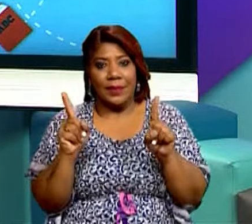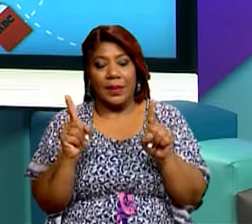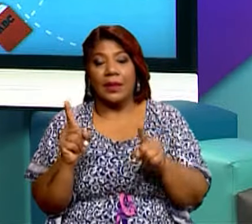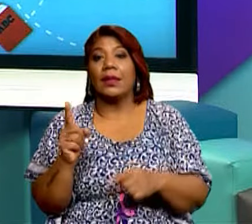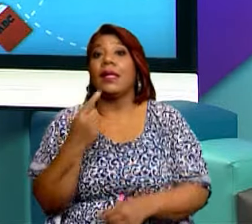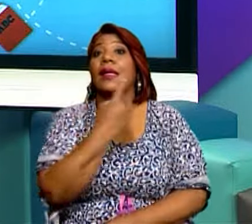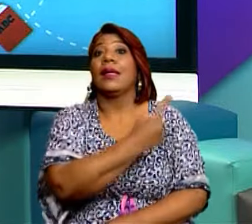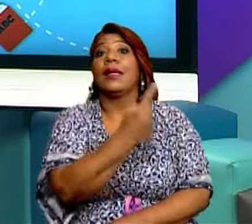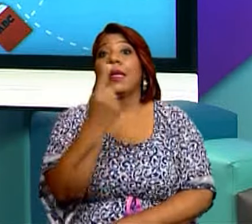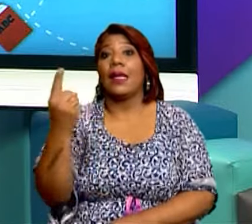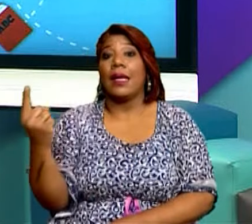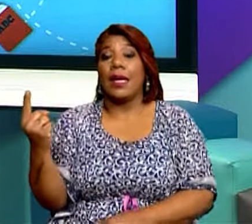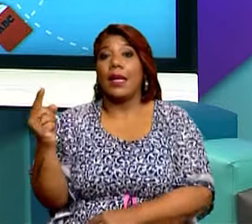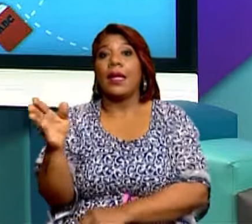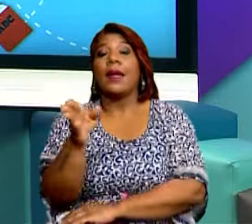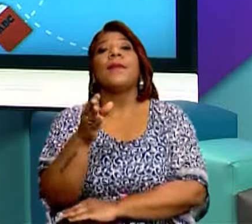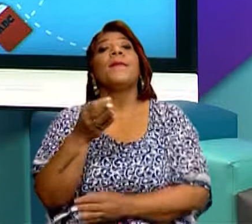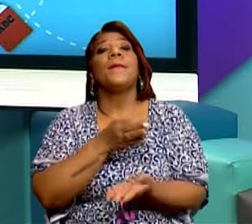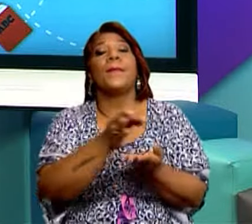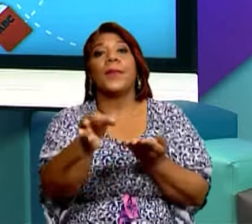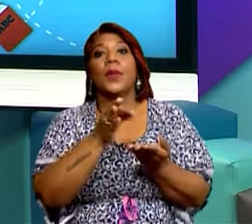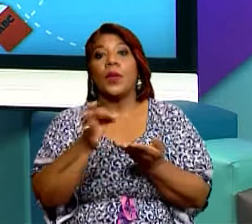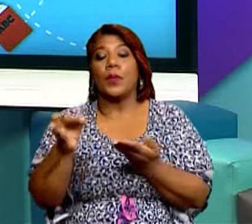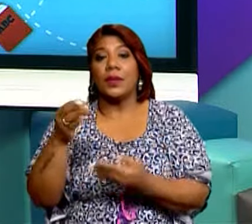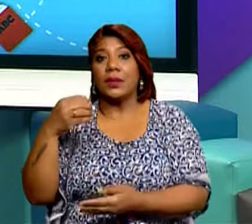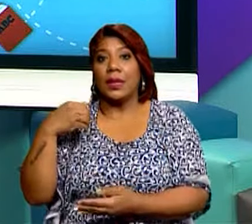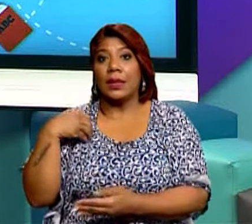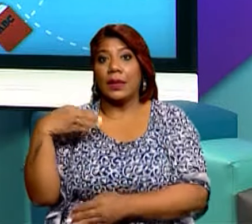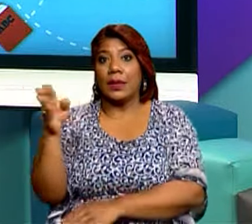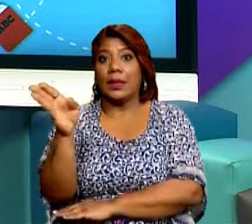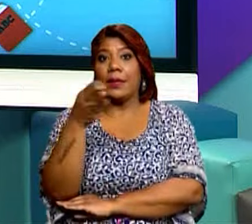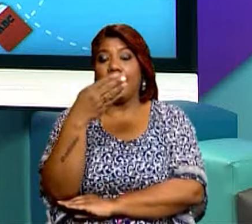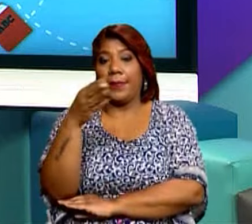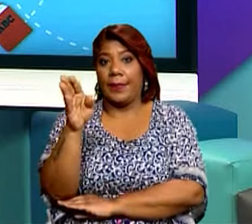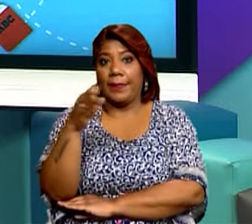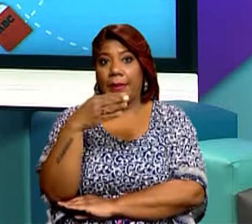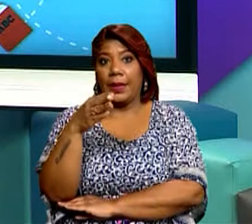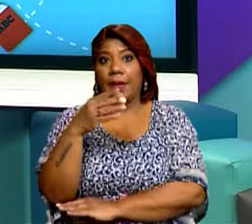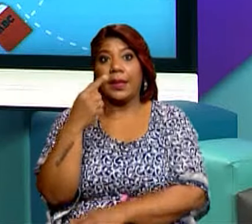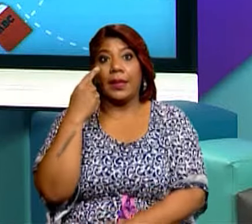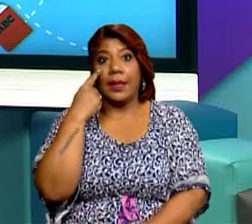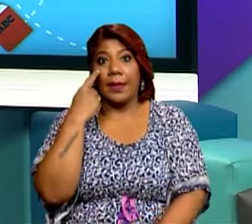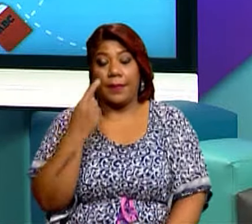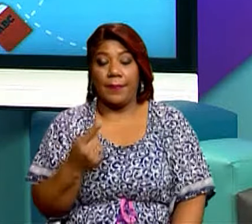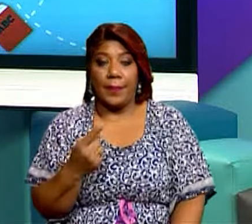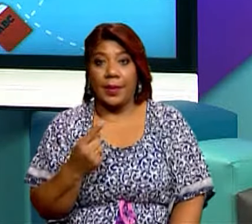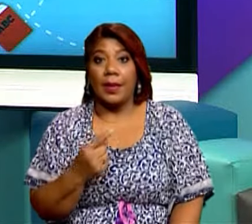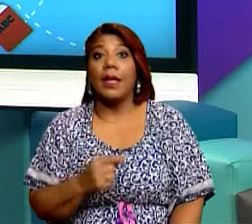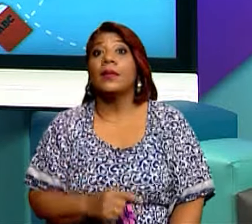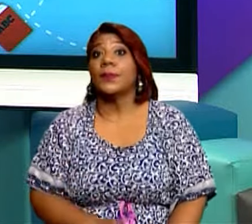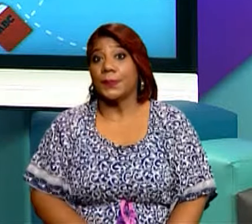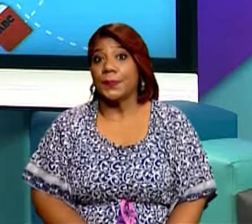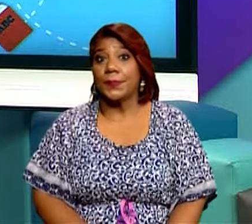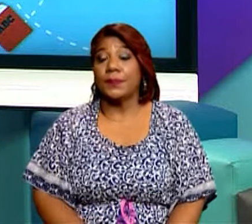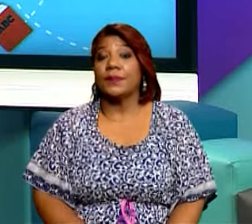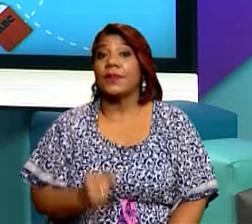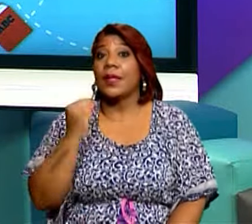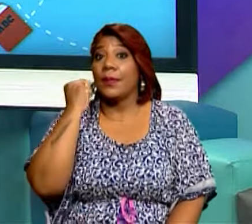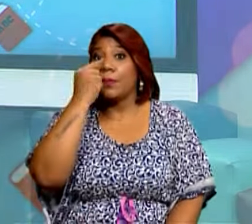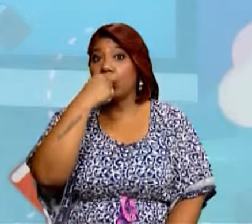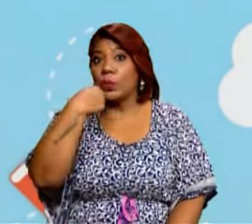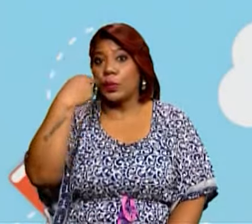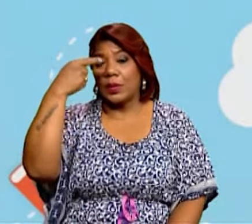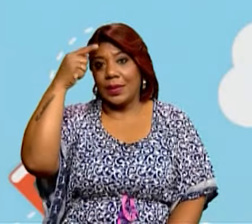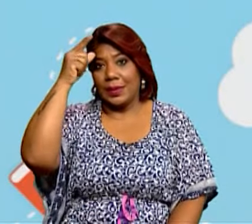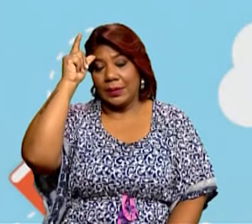panameños, pero cada provincia ha hecho su propia bandera. Aquí también tenemos la cabecera y el mapa, a la cual te